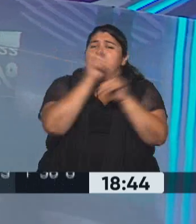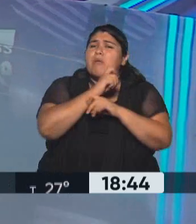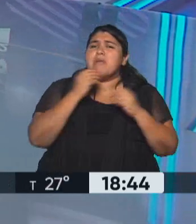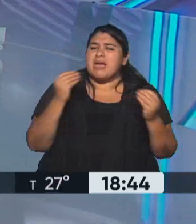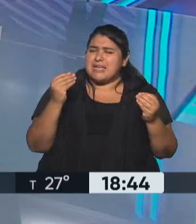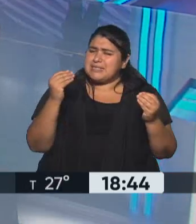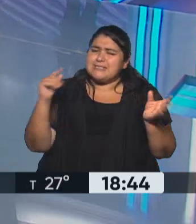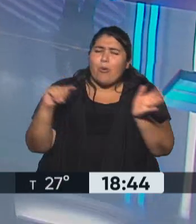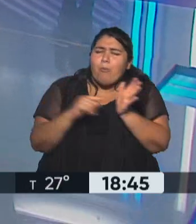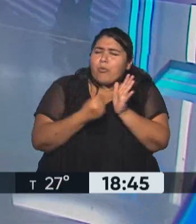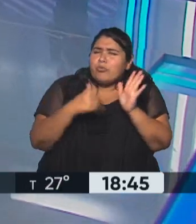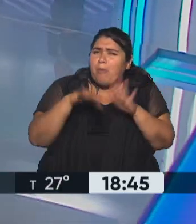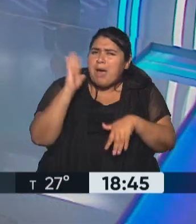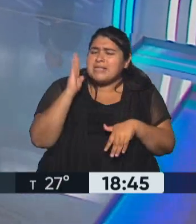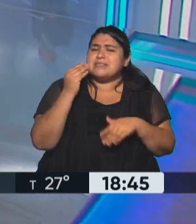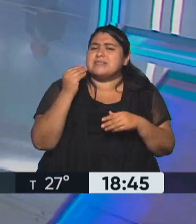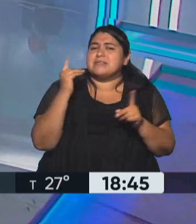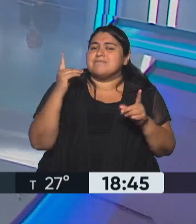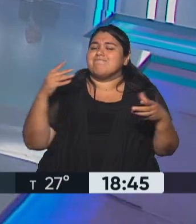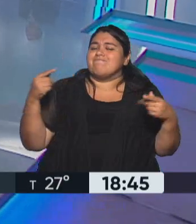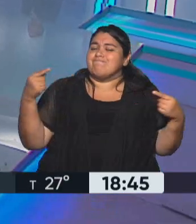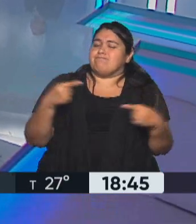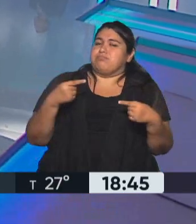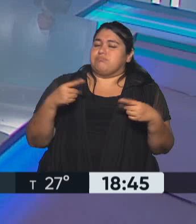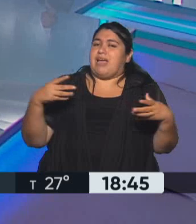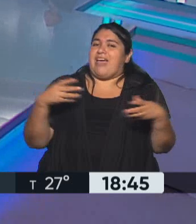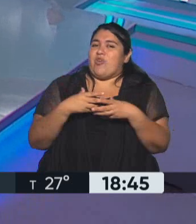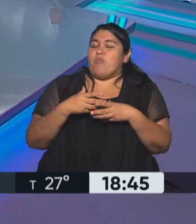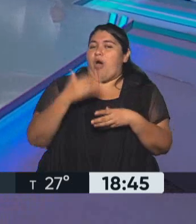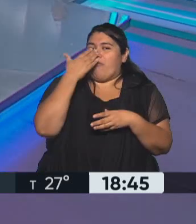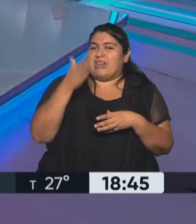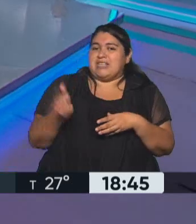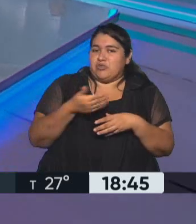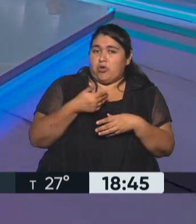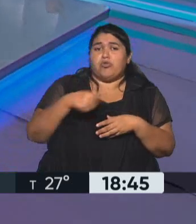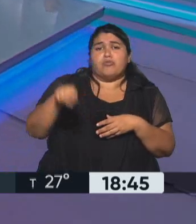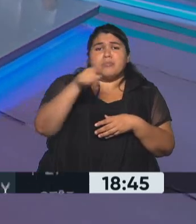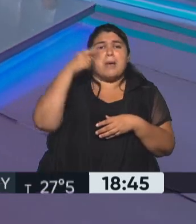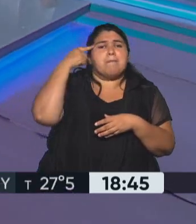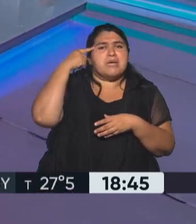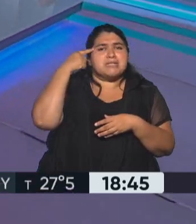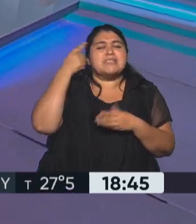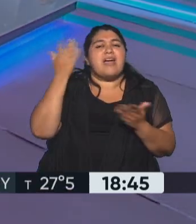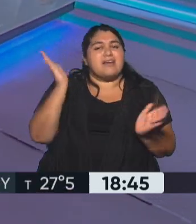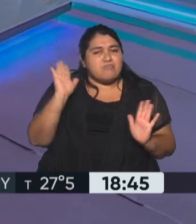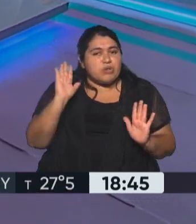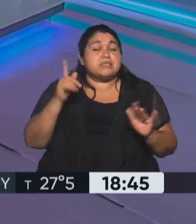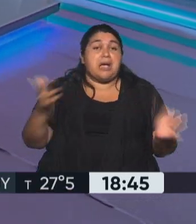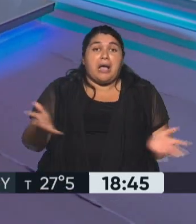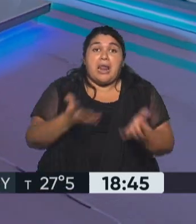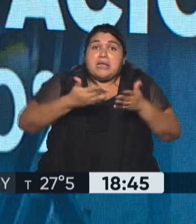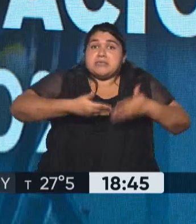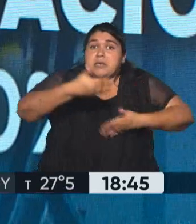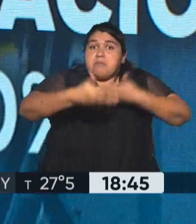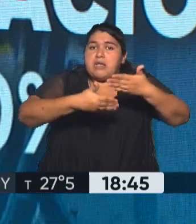principal fisura dentro del Frente de Todos consta en que algunos creen que se pueda congeniar un buen crecimiento con